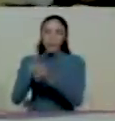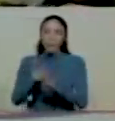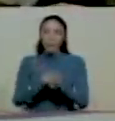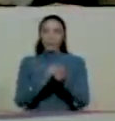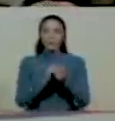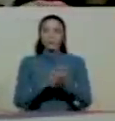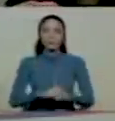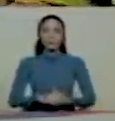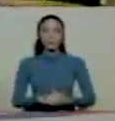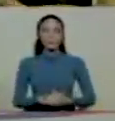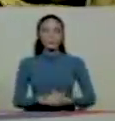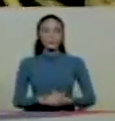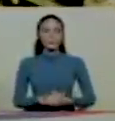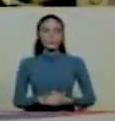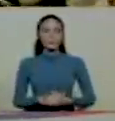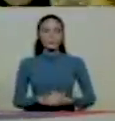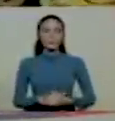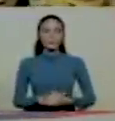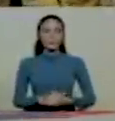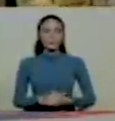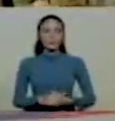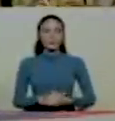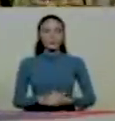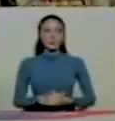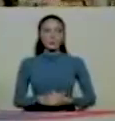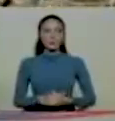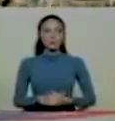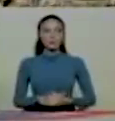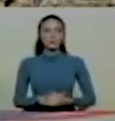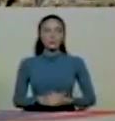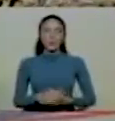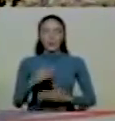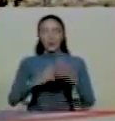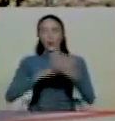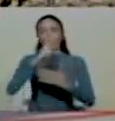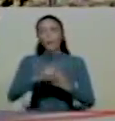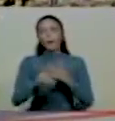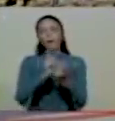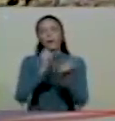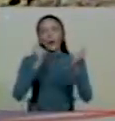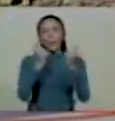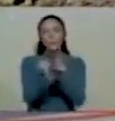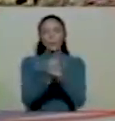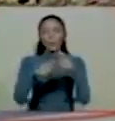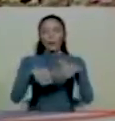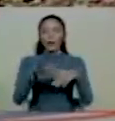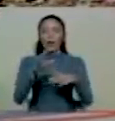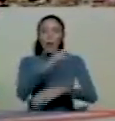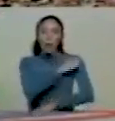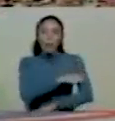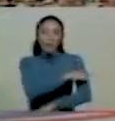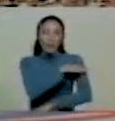definitivamente el tema de los hospitales del país con un plan de modernización.